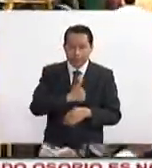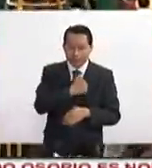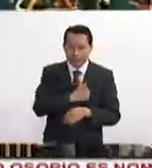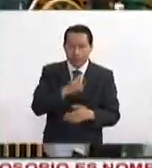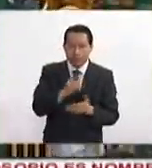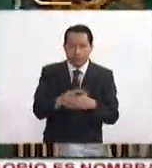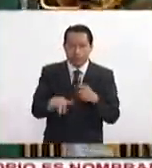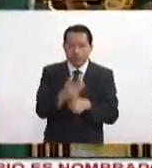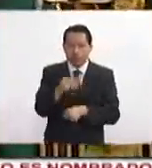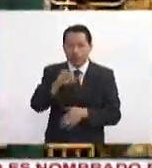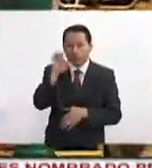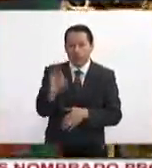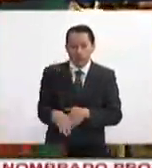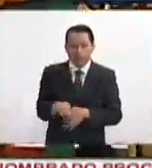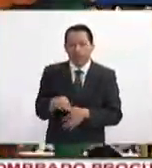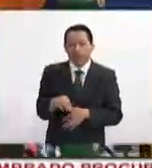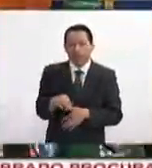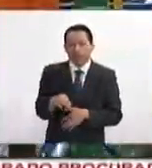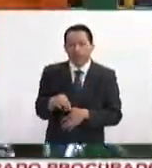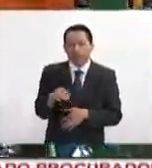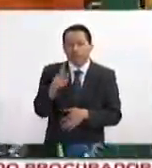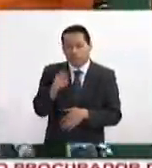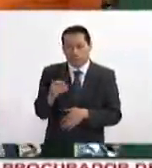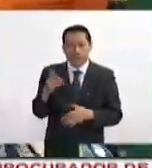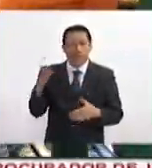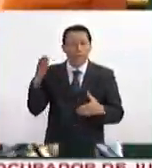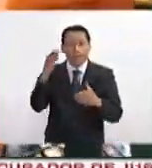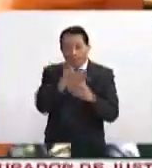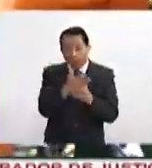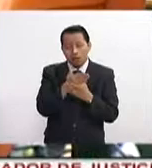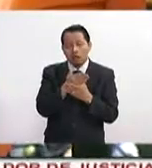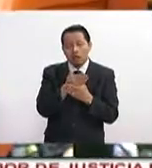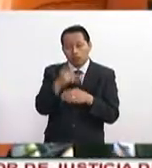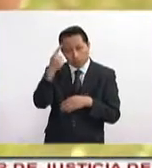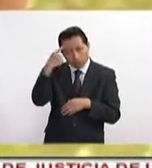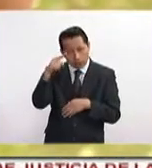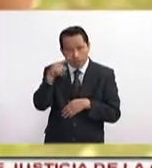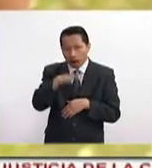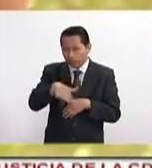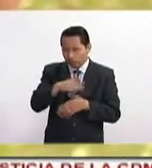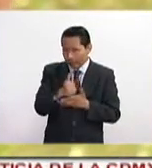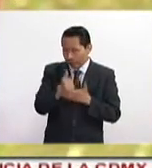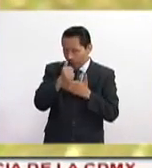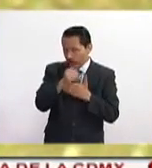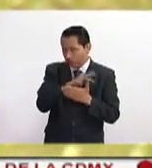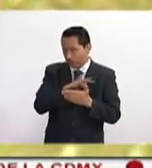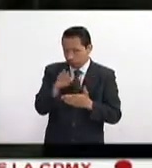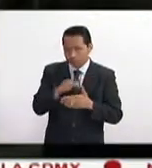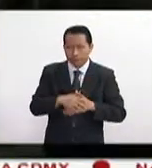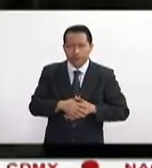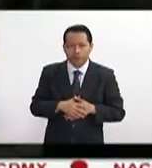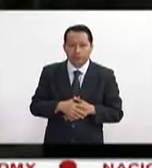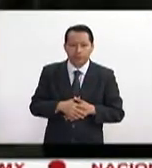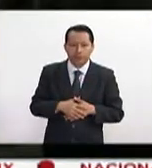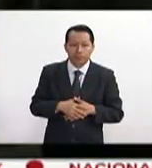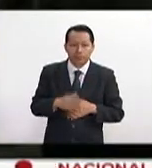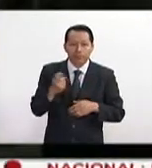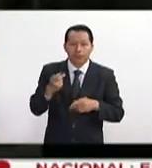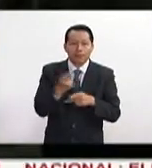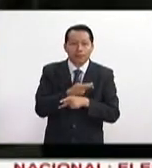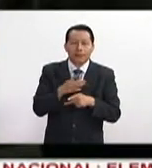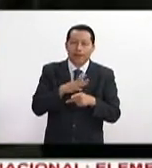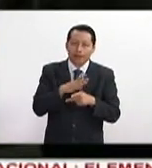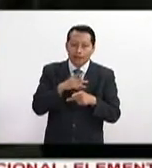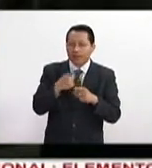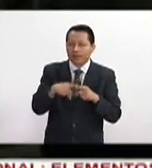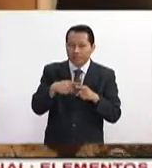el 13% acuden a buscar esta ayuda profesional. Esta condición se asocia a